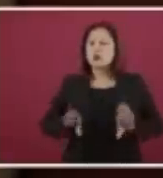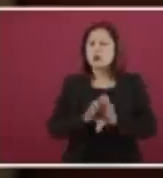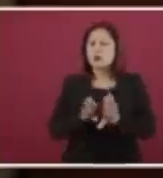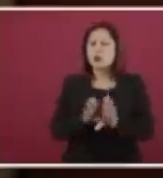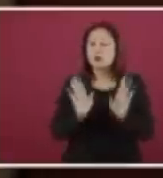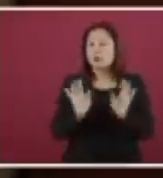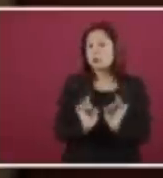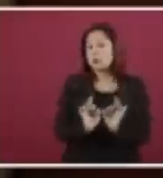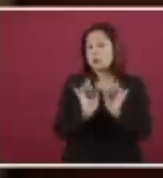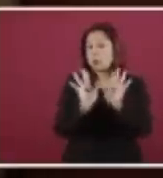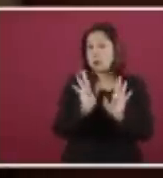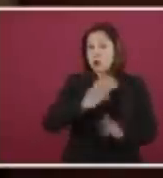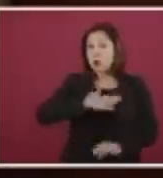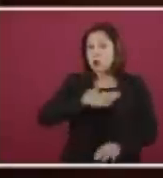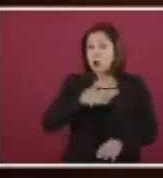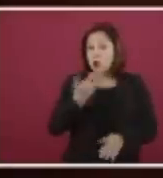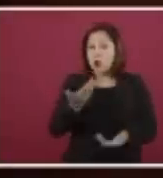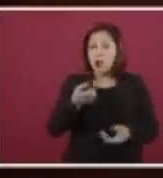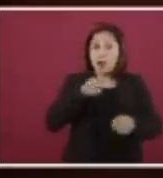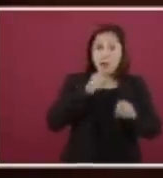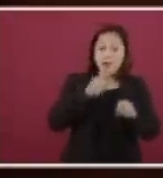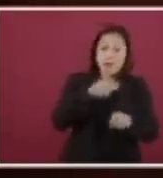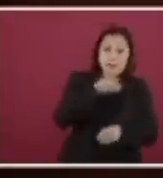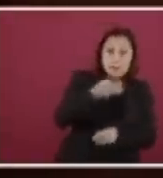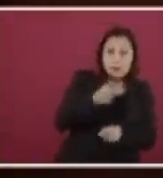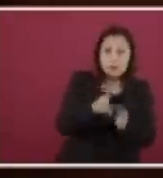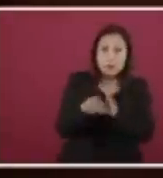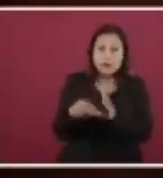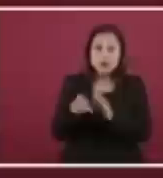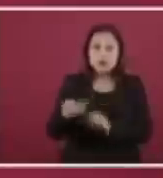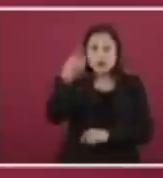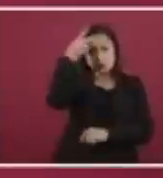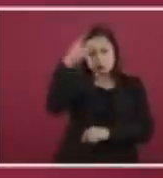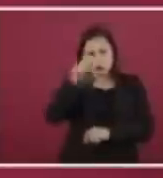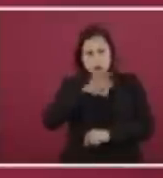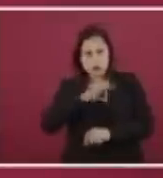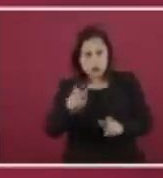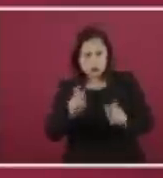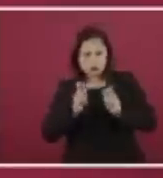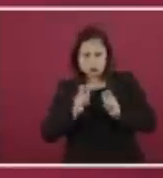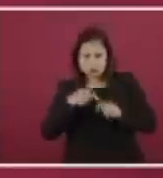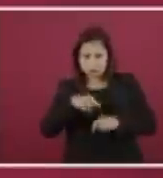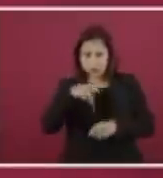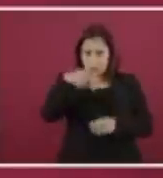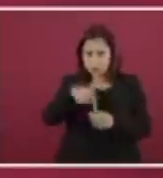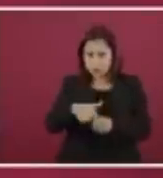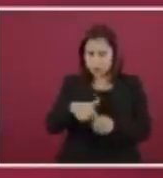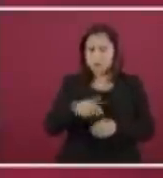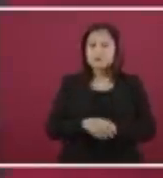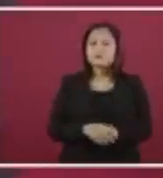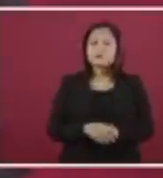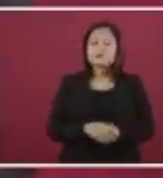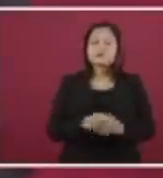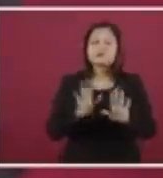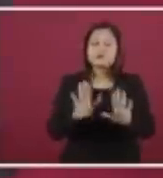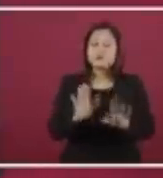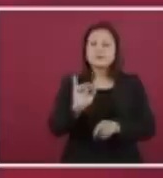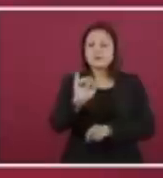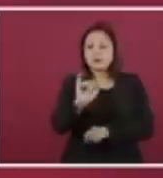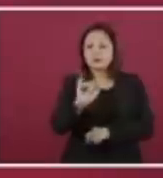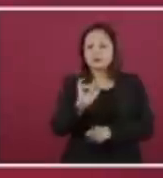alguna concesión? Esa sería mi primera pregunta, señor presidente. Sí, con las reformas